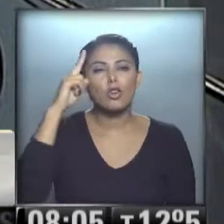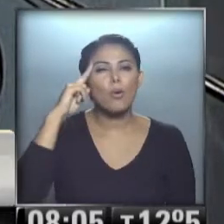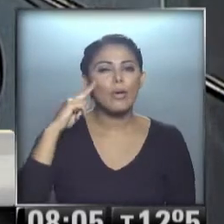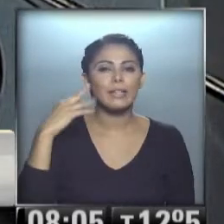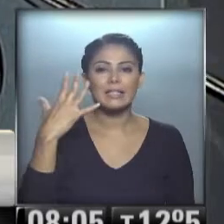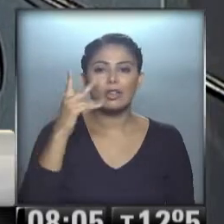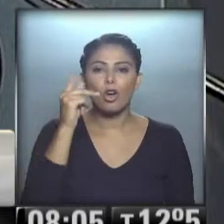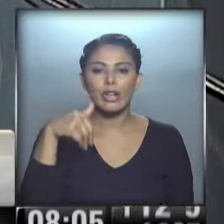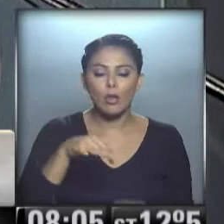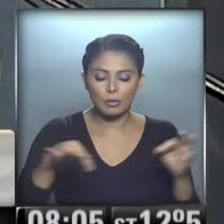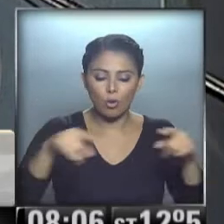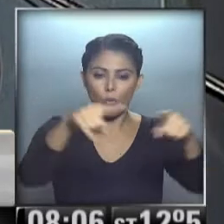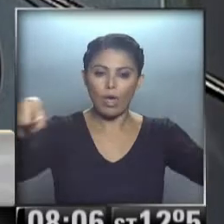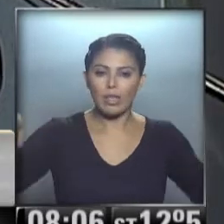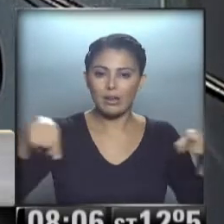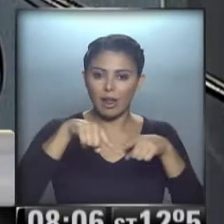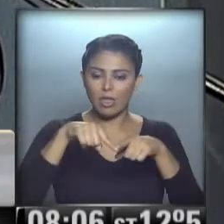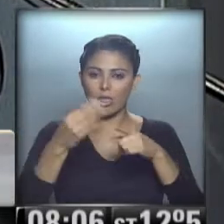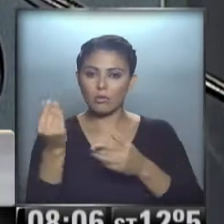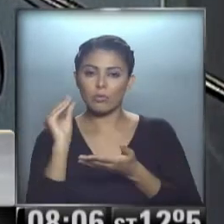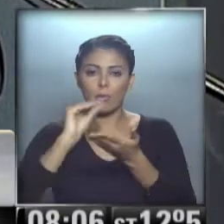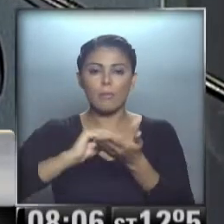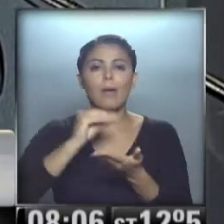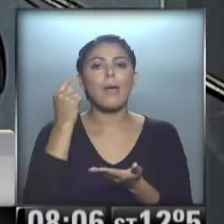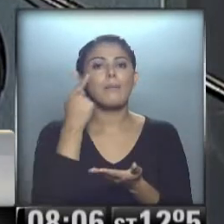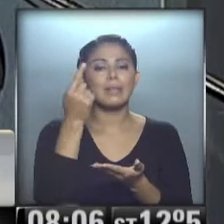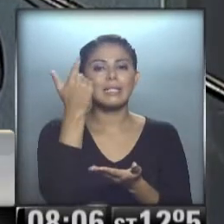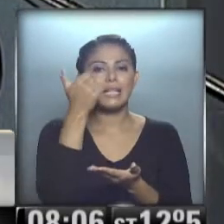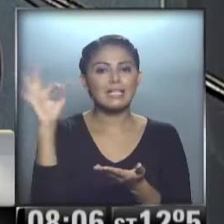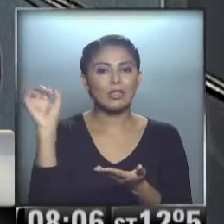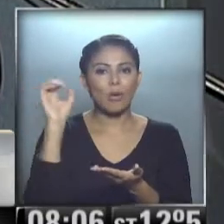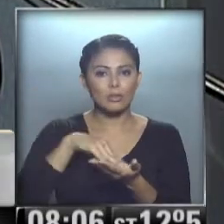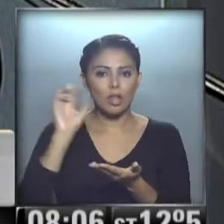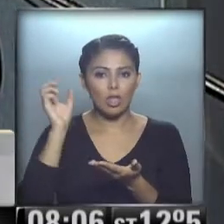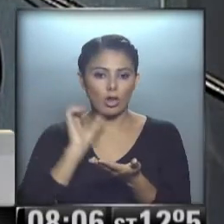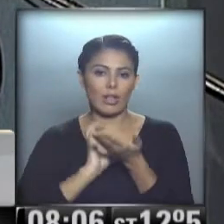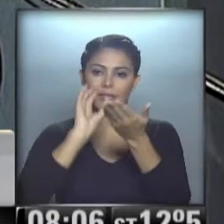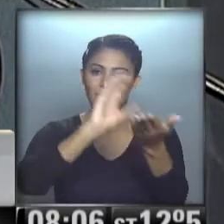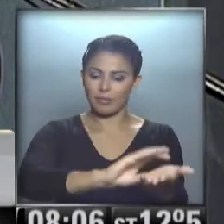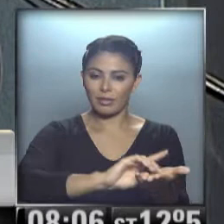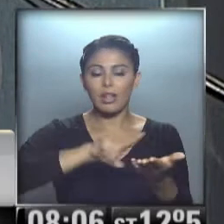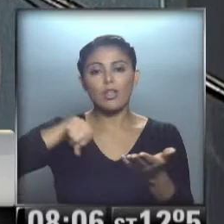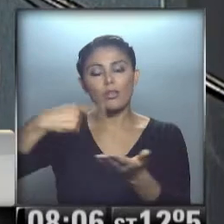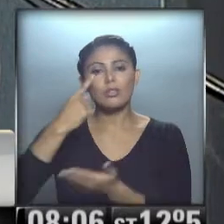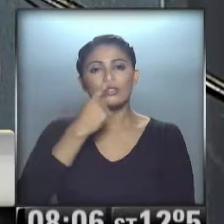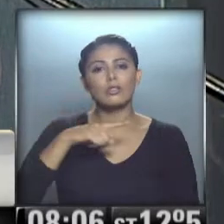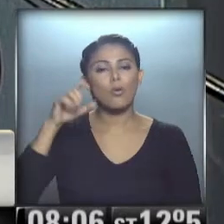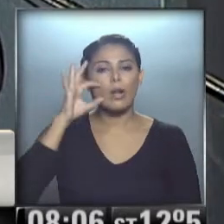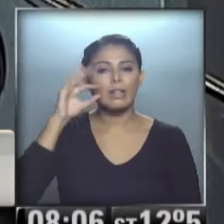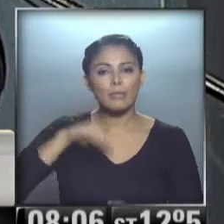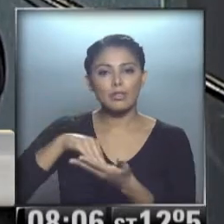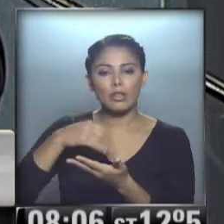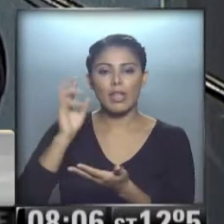kilómetros cuadrados por una inversión de 1.600 millones de dólares. Y existe una inversión de carácter complementario por 140 millones de